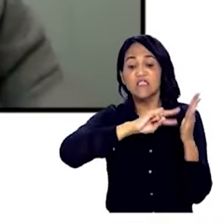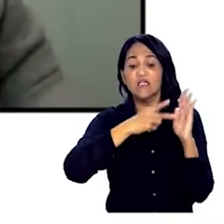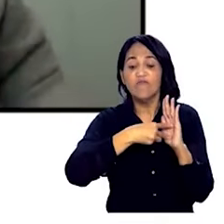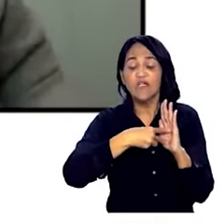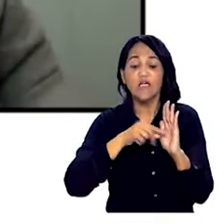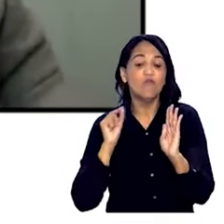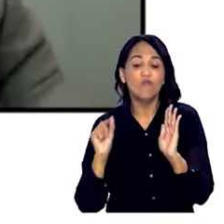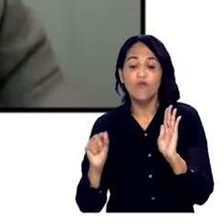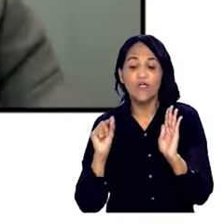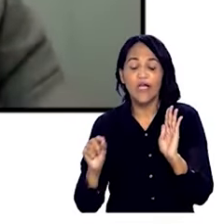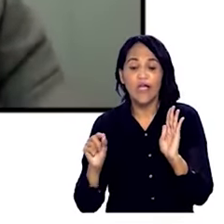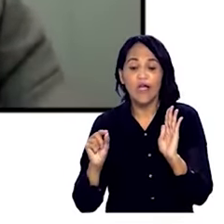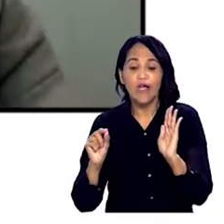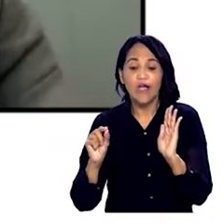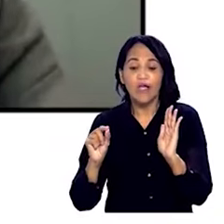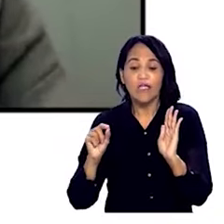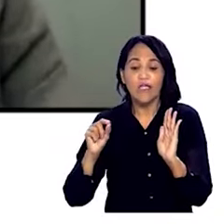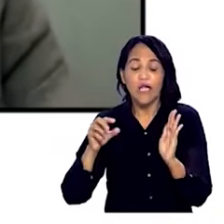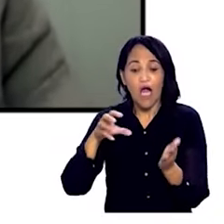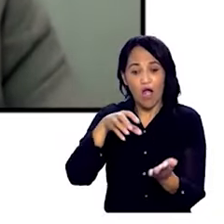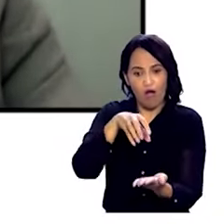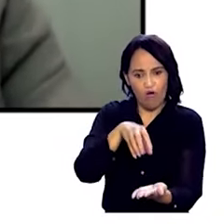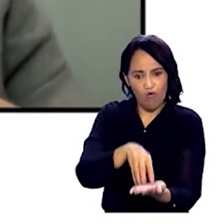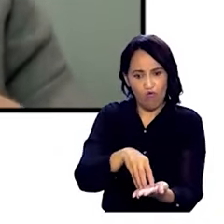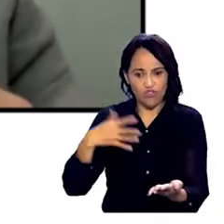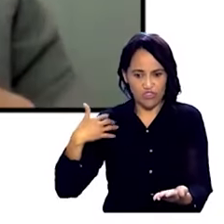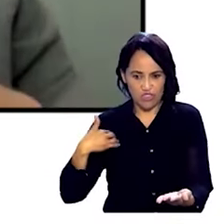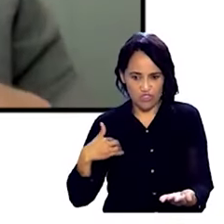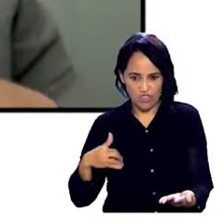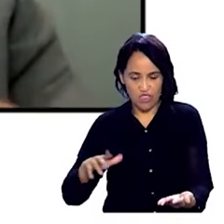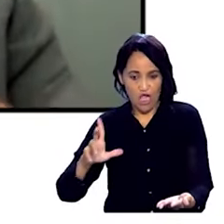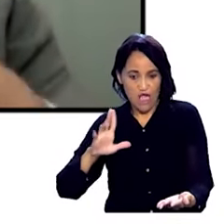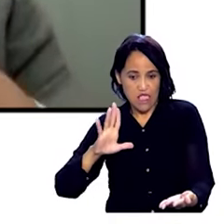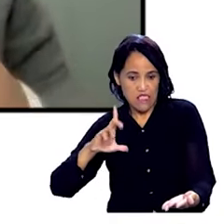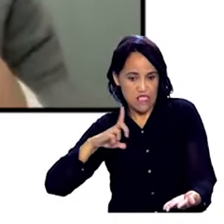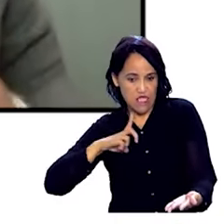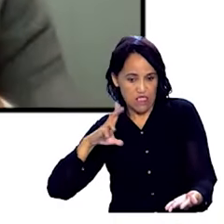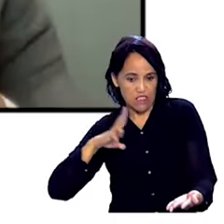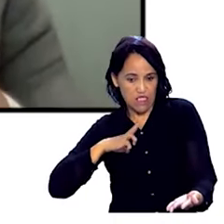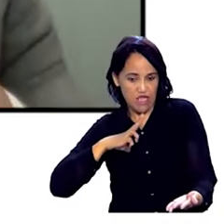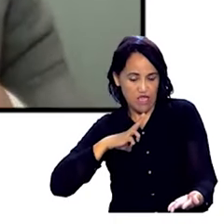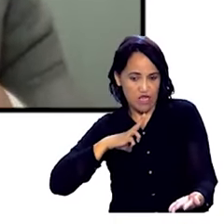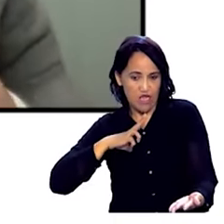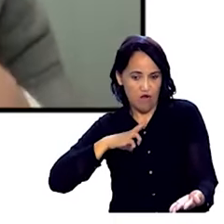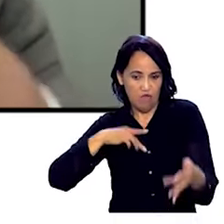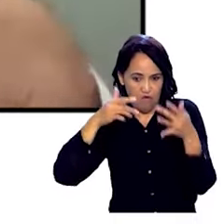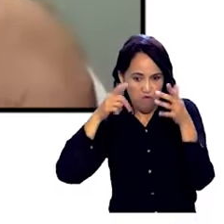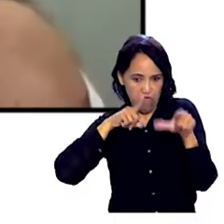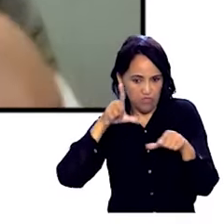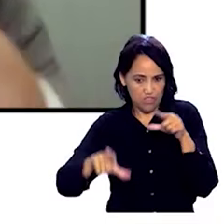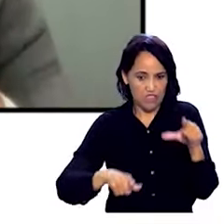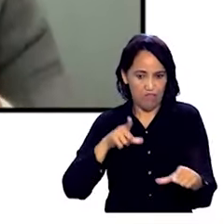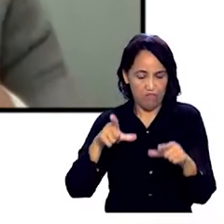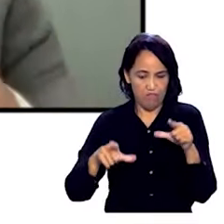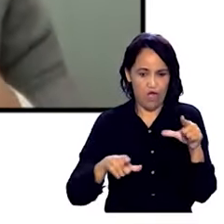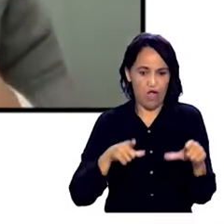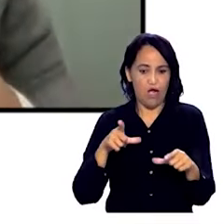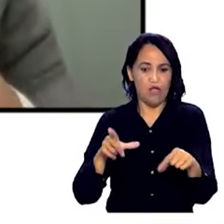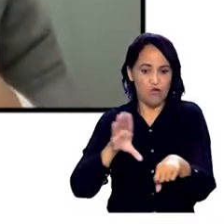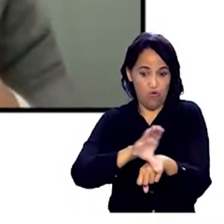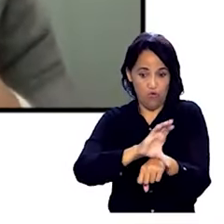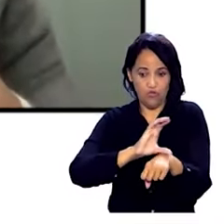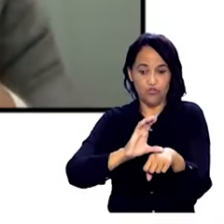reconocida el último tribun constitucional de nuestro país Argentina un sistema